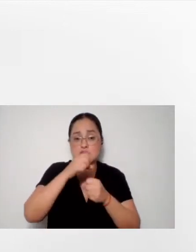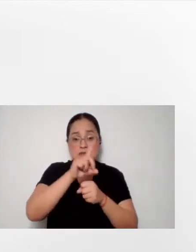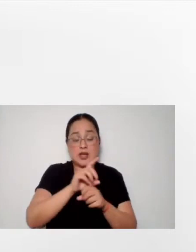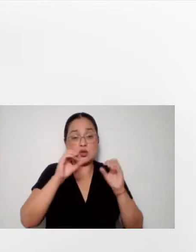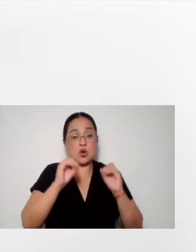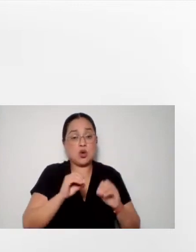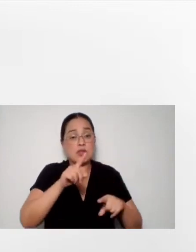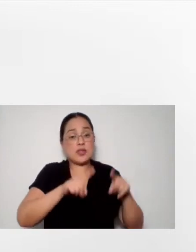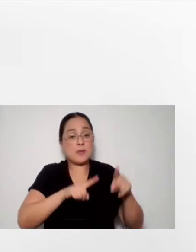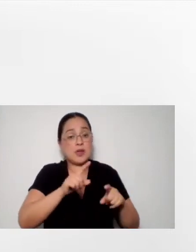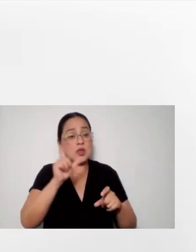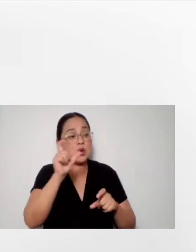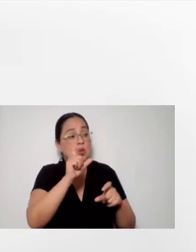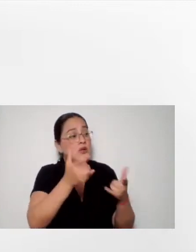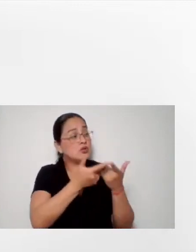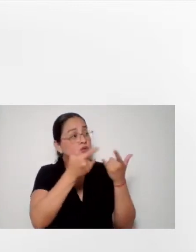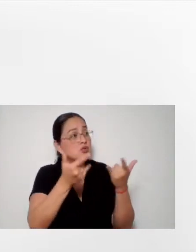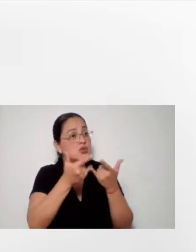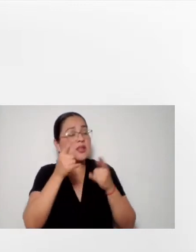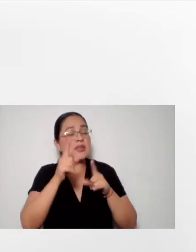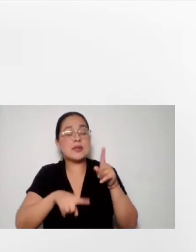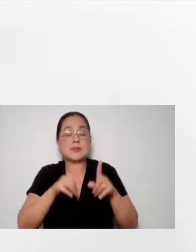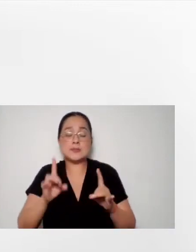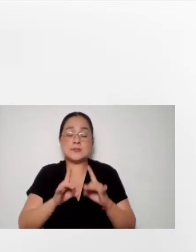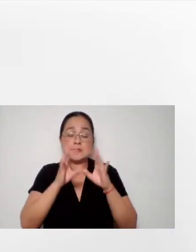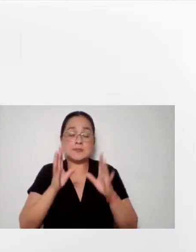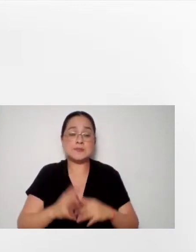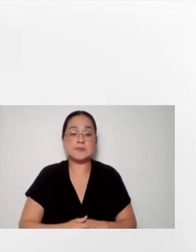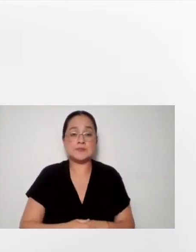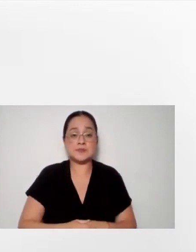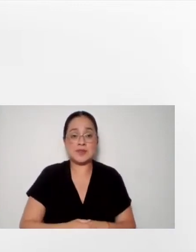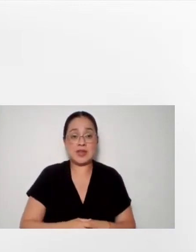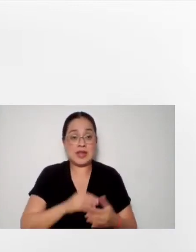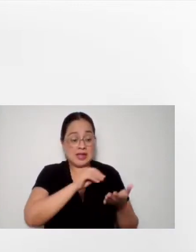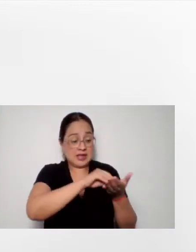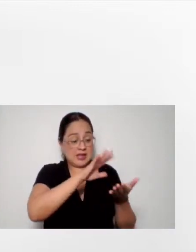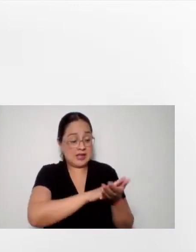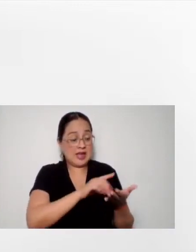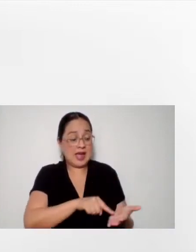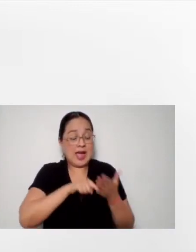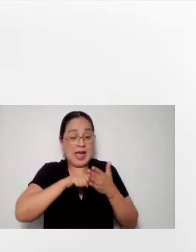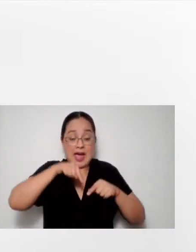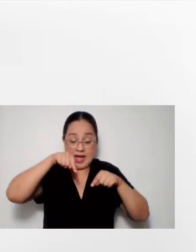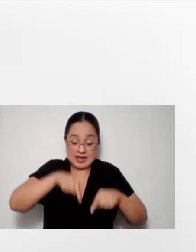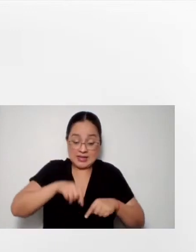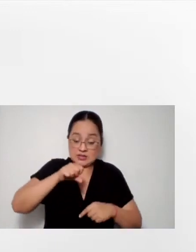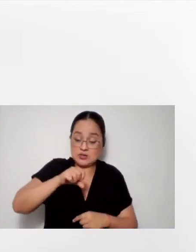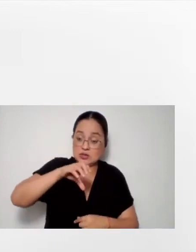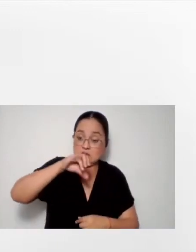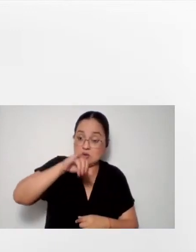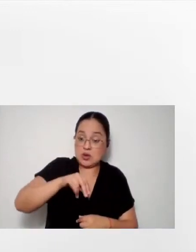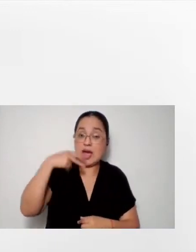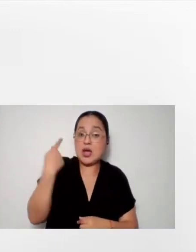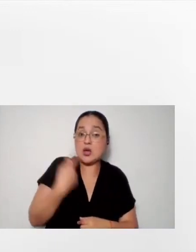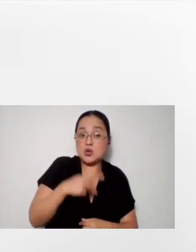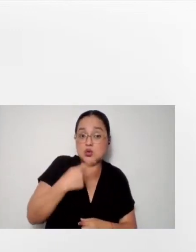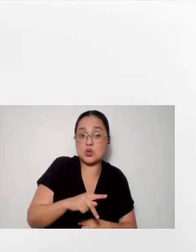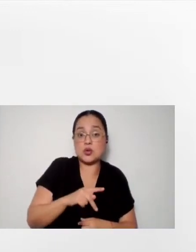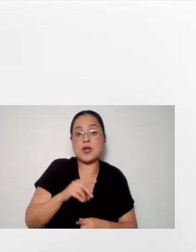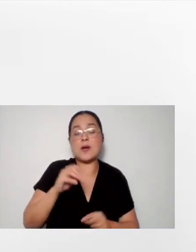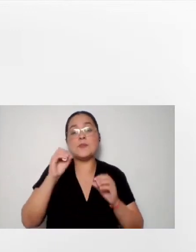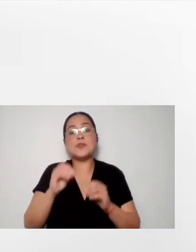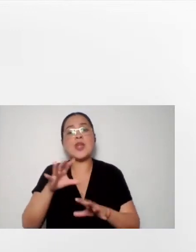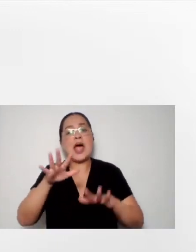presentando. E incluso decir que, por ejemplo, estos precedentes son los que llegan a la Suprema Corte. Habrán casos que se resuelvan en primera o en